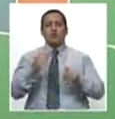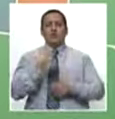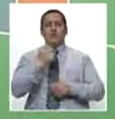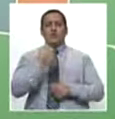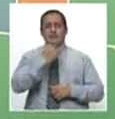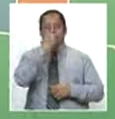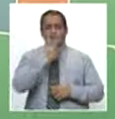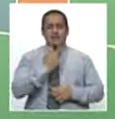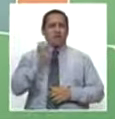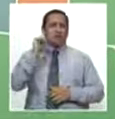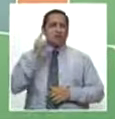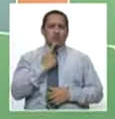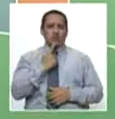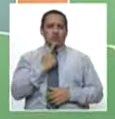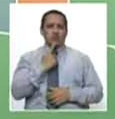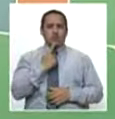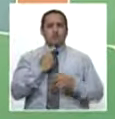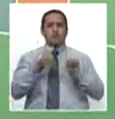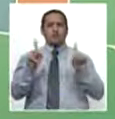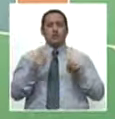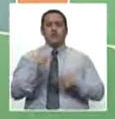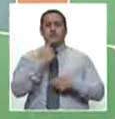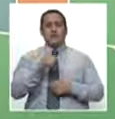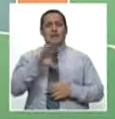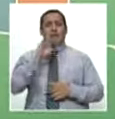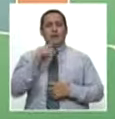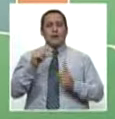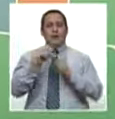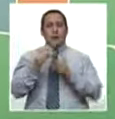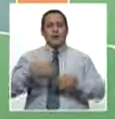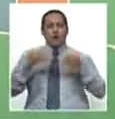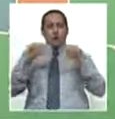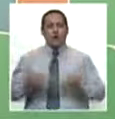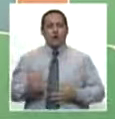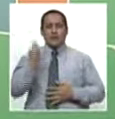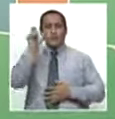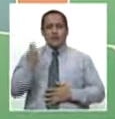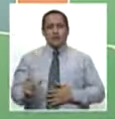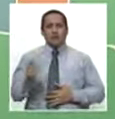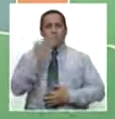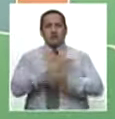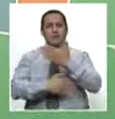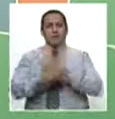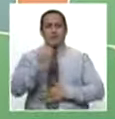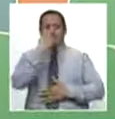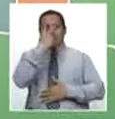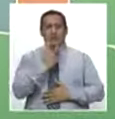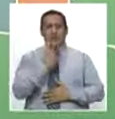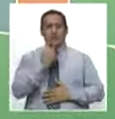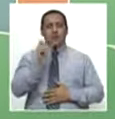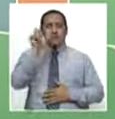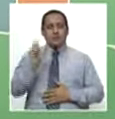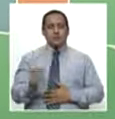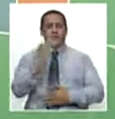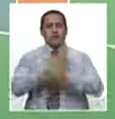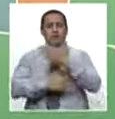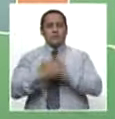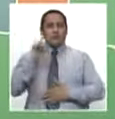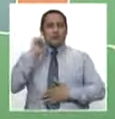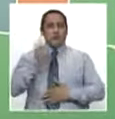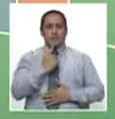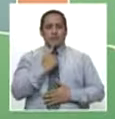dice ciego, sordo, sino tiene que usarse las palabras correctas. Persona con discapacidad visual, persona con